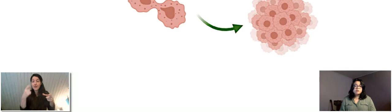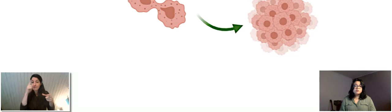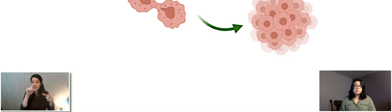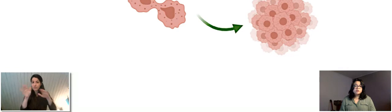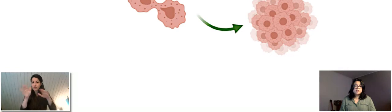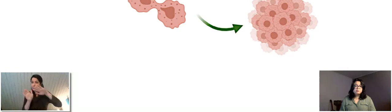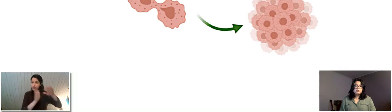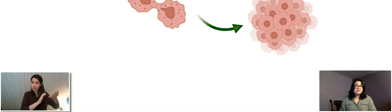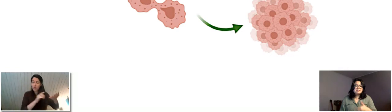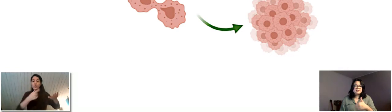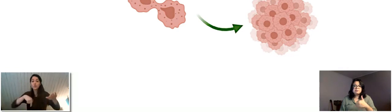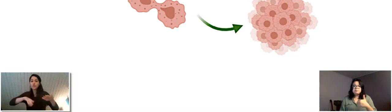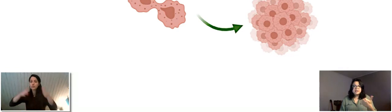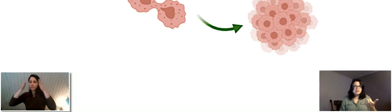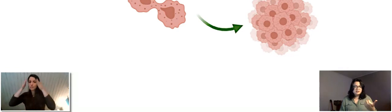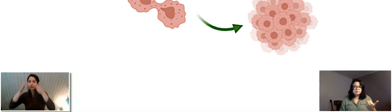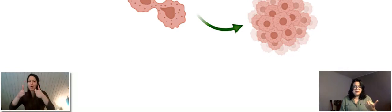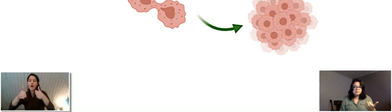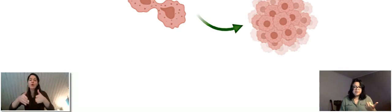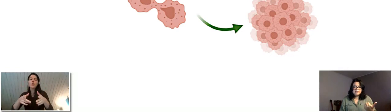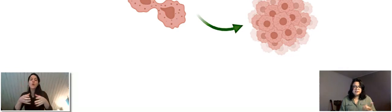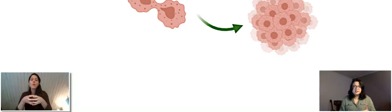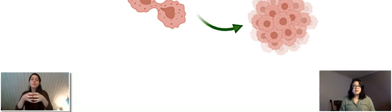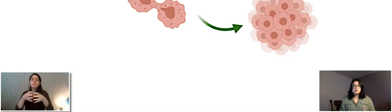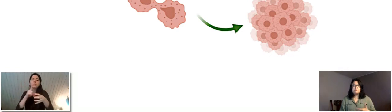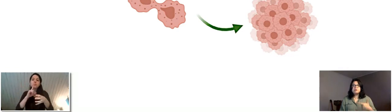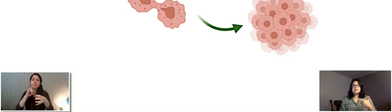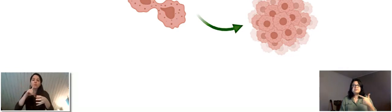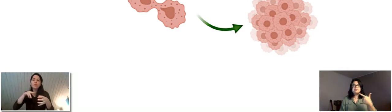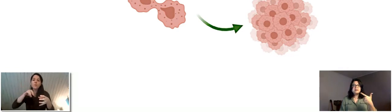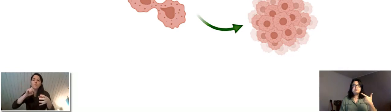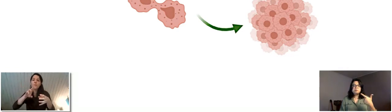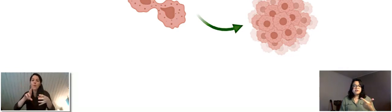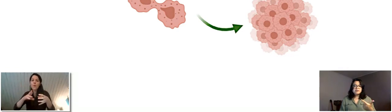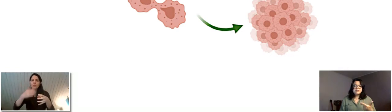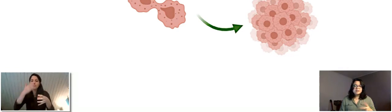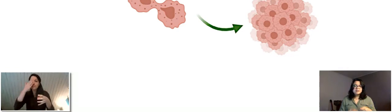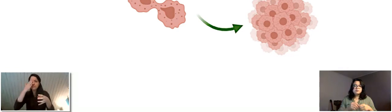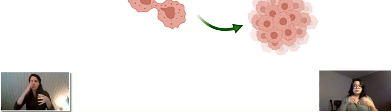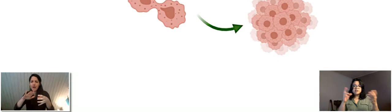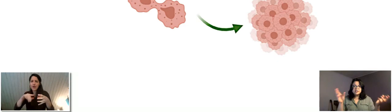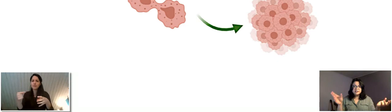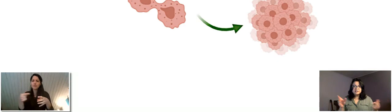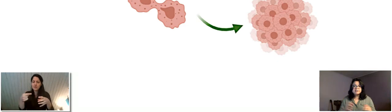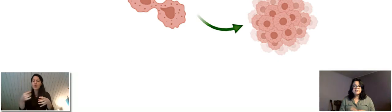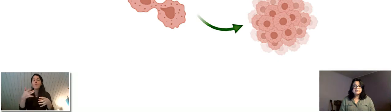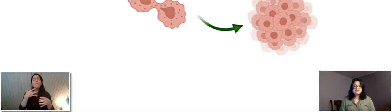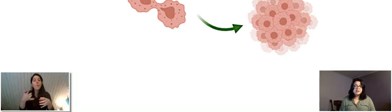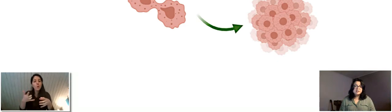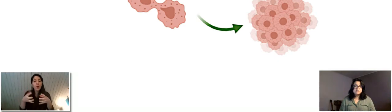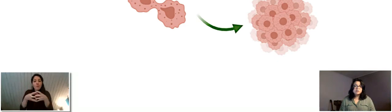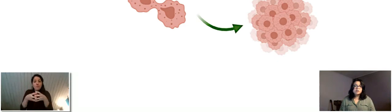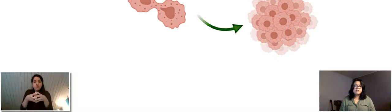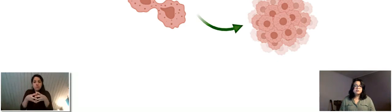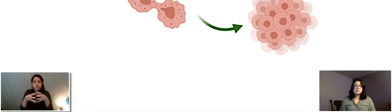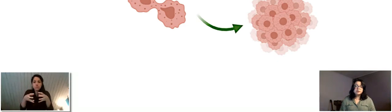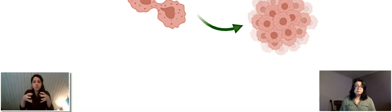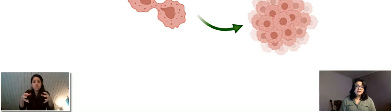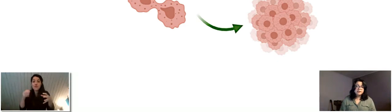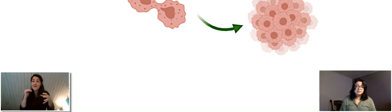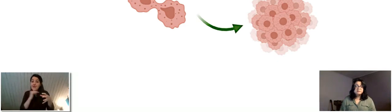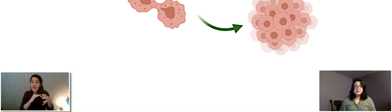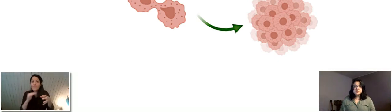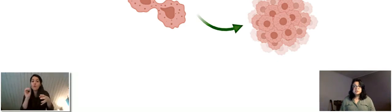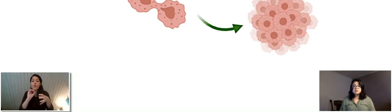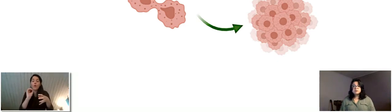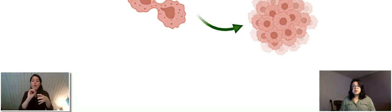tan buenos, ¿por qué? Porque se replican rápidamente, porque se pueden difundir a través de la sangre o de los